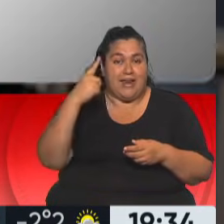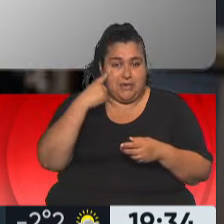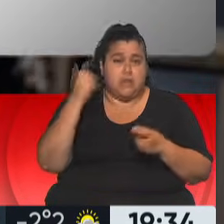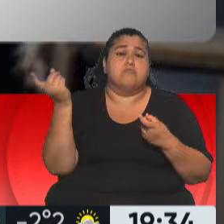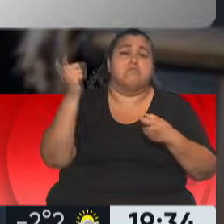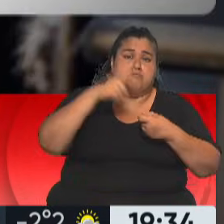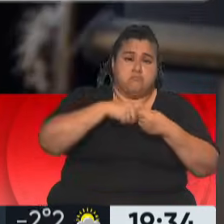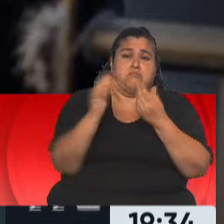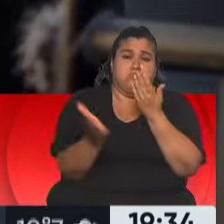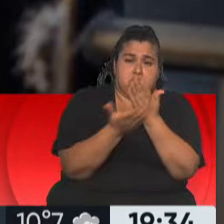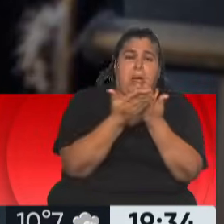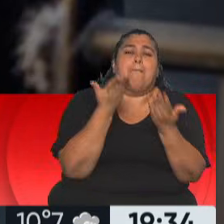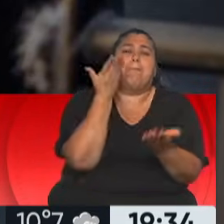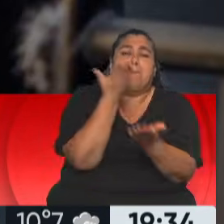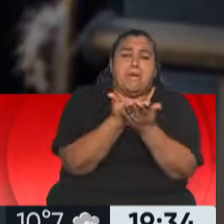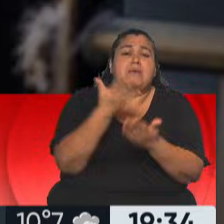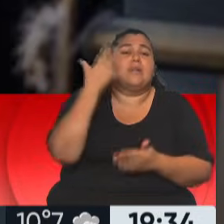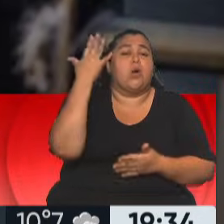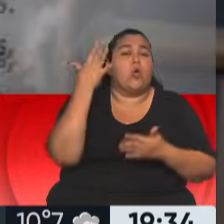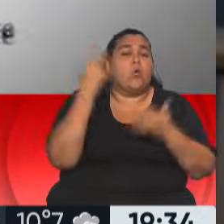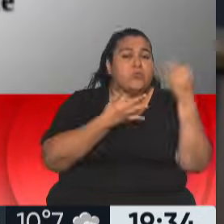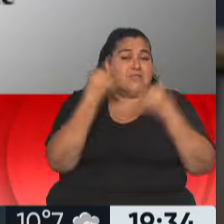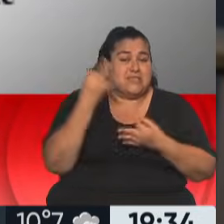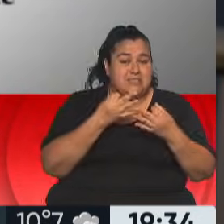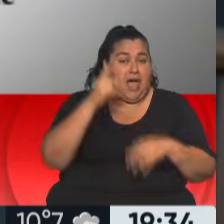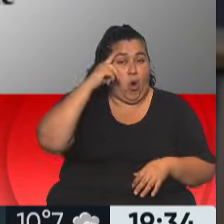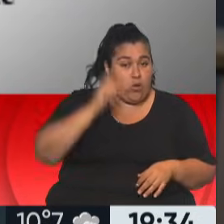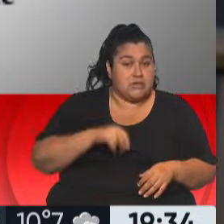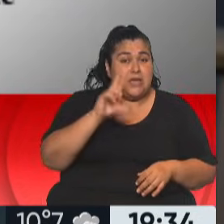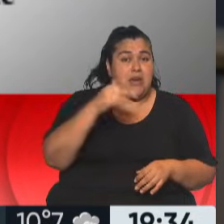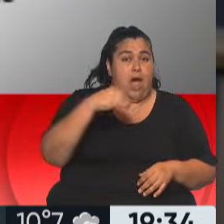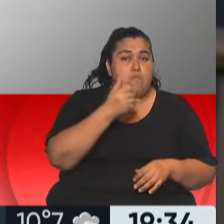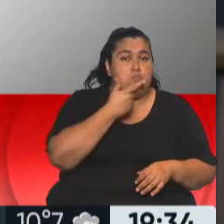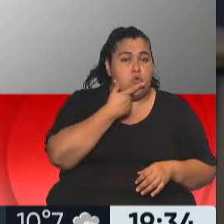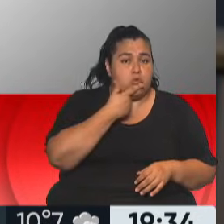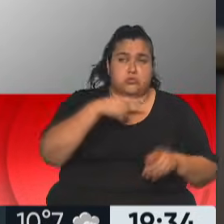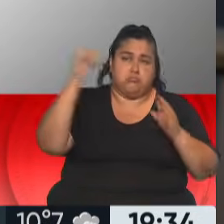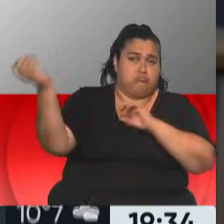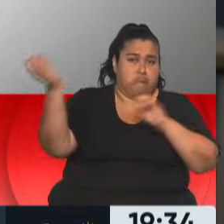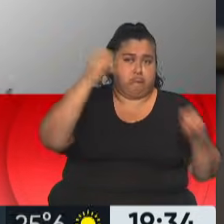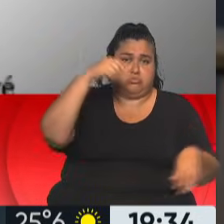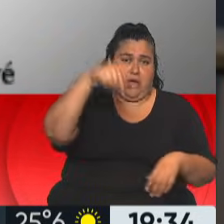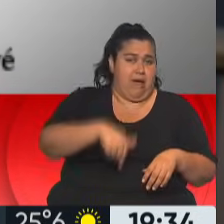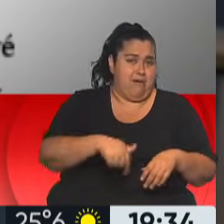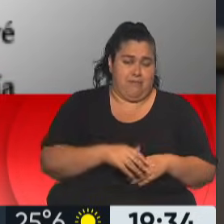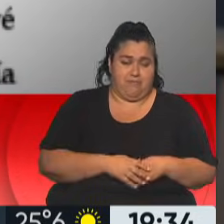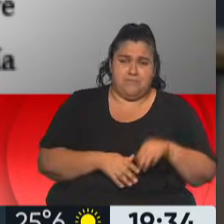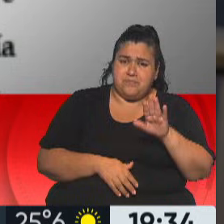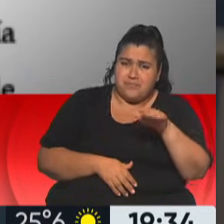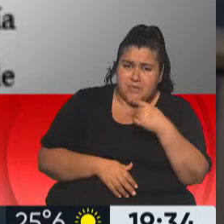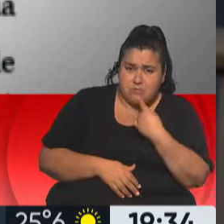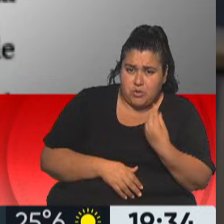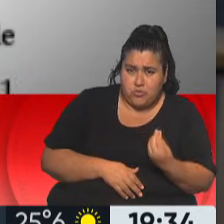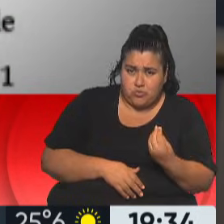le solicita al juez Sebastián Ramos que pida la extradición de Nicolás Maduro. Parece imposible que la justicia de Estados Unidos en este momento conceda